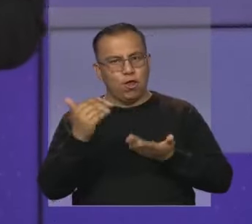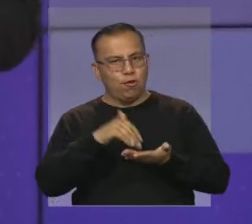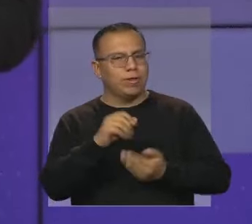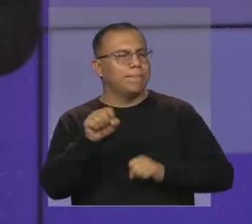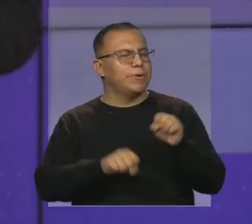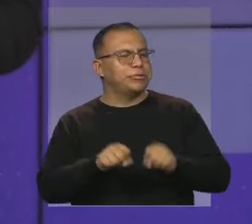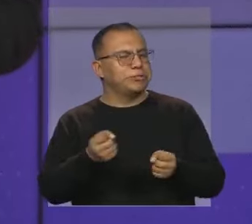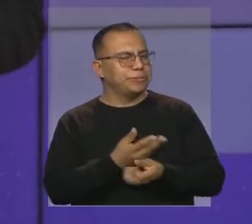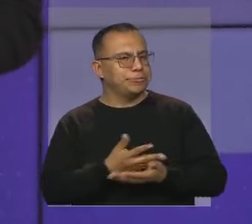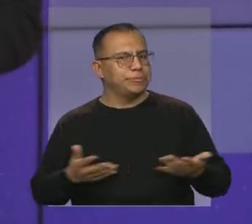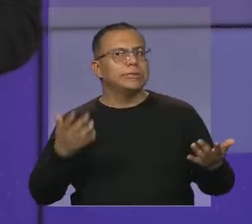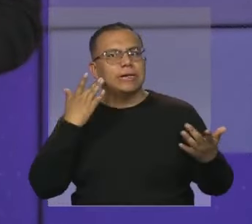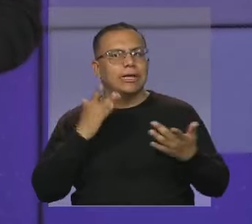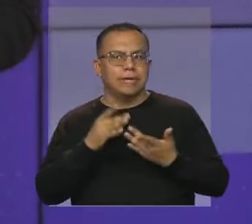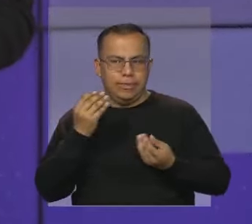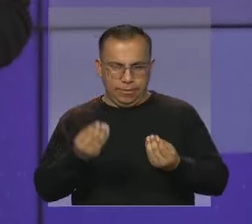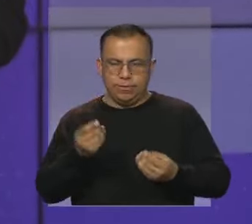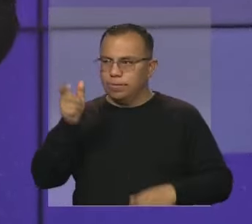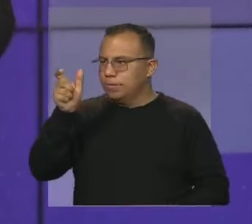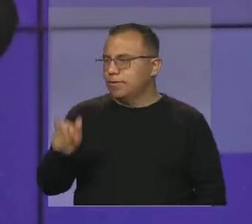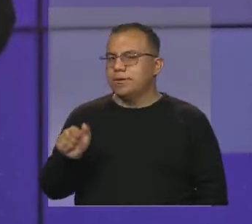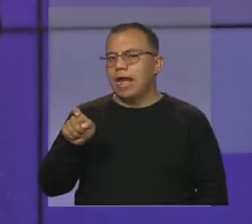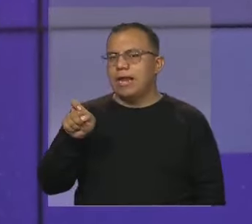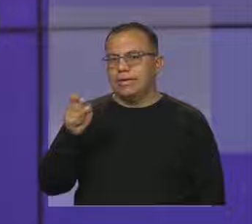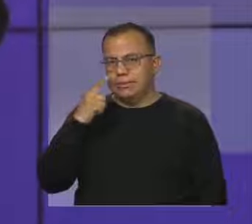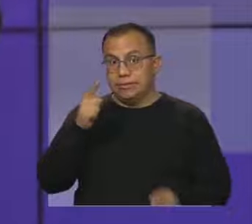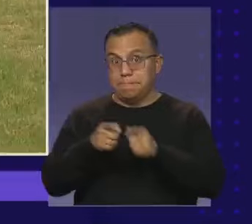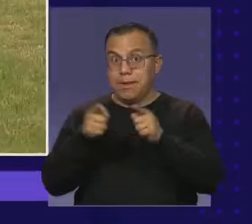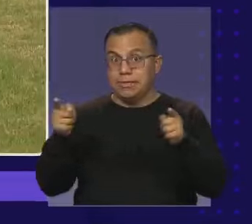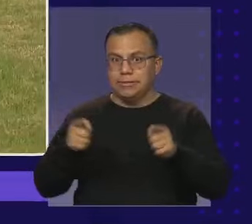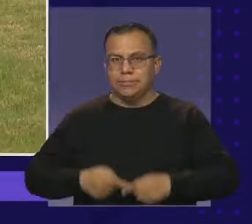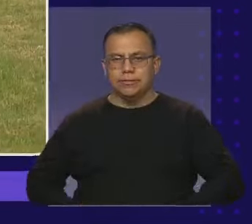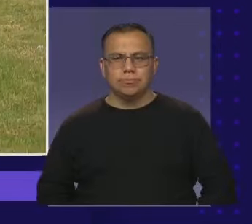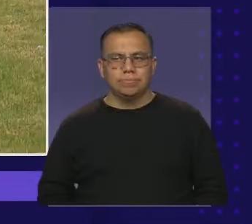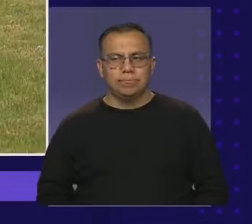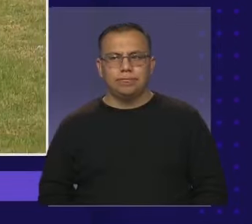alternativa de movilidad Alexander Vera tiene todos los